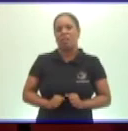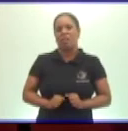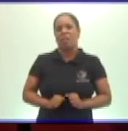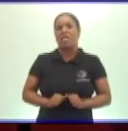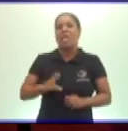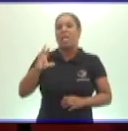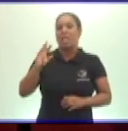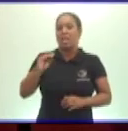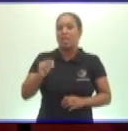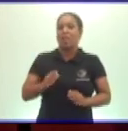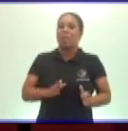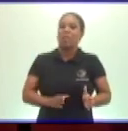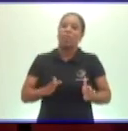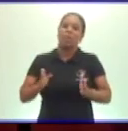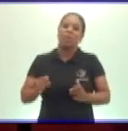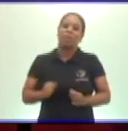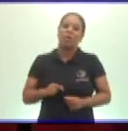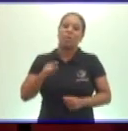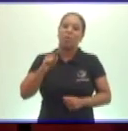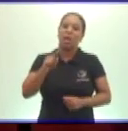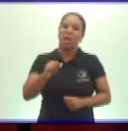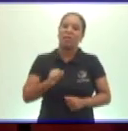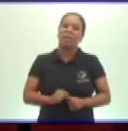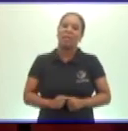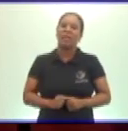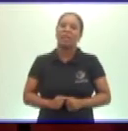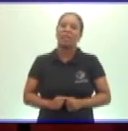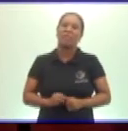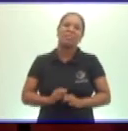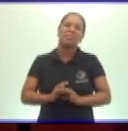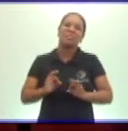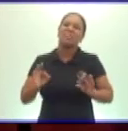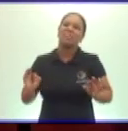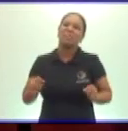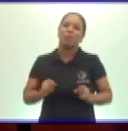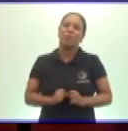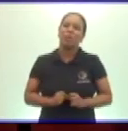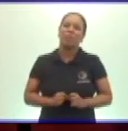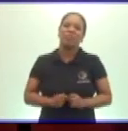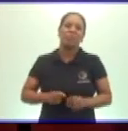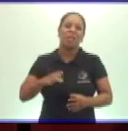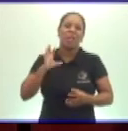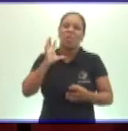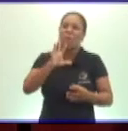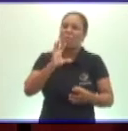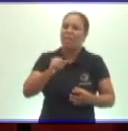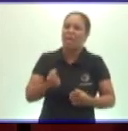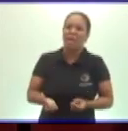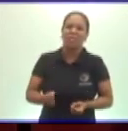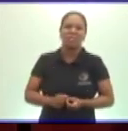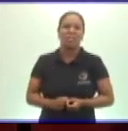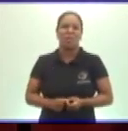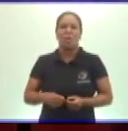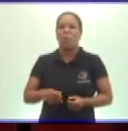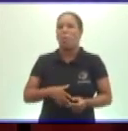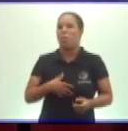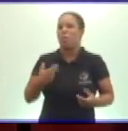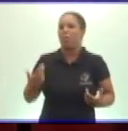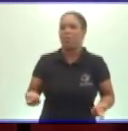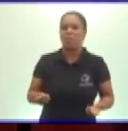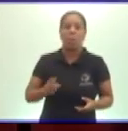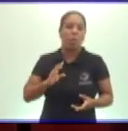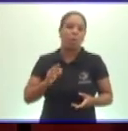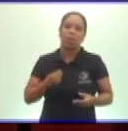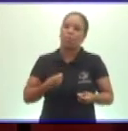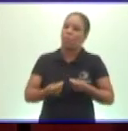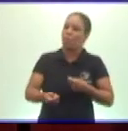hablan de pactar con aquellos que sencillamente nos amenazan y nos agreden, o por lo menos que no comparten nuestra ideología.